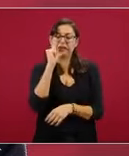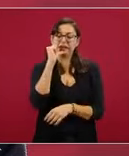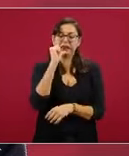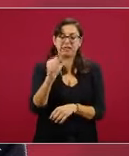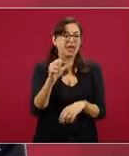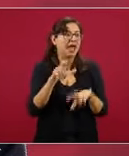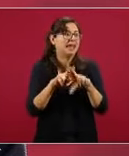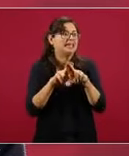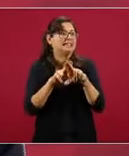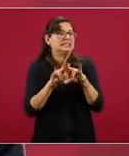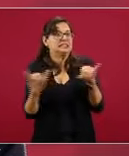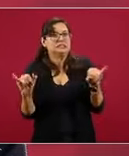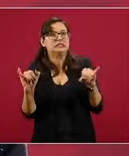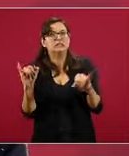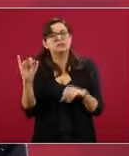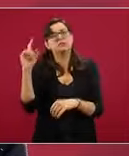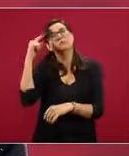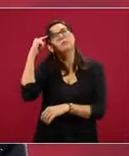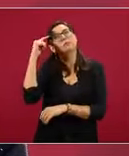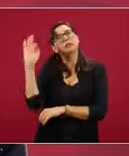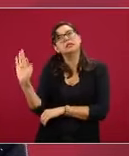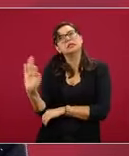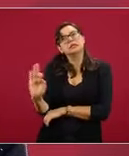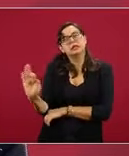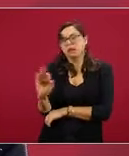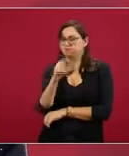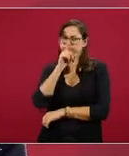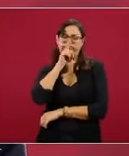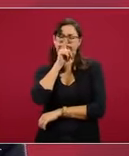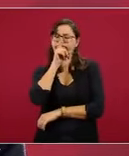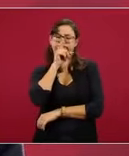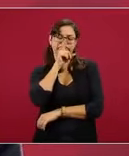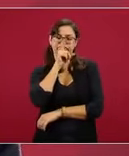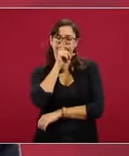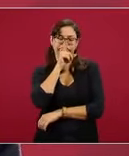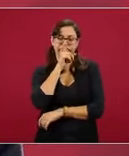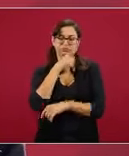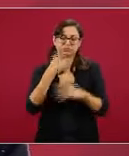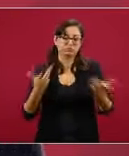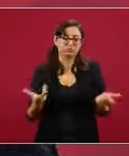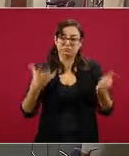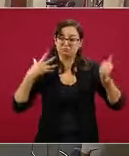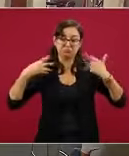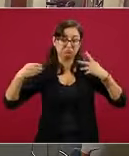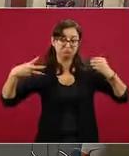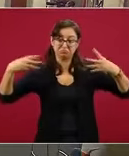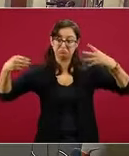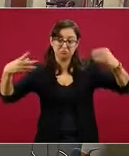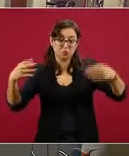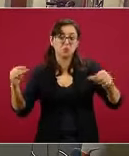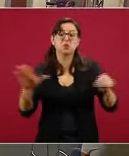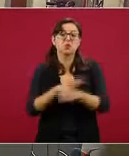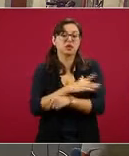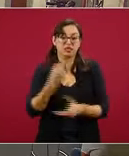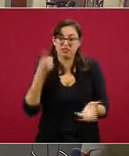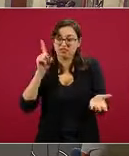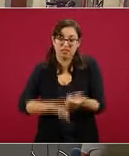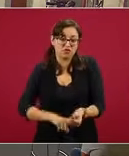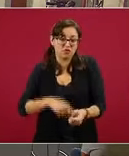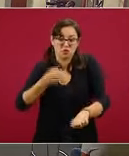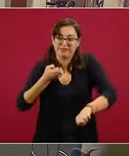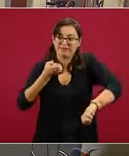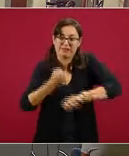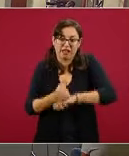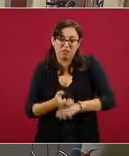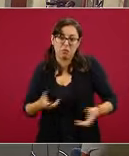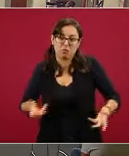ha habido esta hipótesis. El incremento de la circulación y de la transmisión se debe a las mismas dinámicas internas que hay en